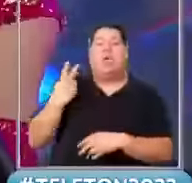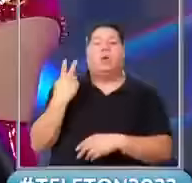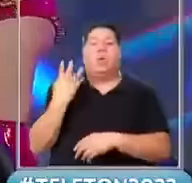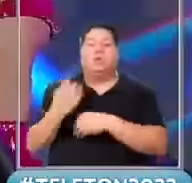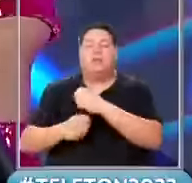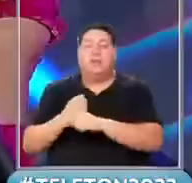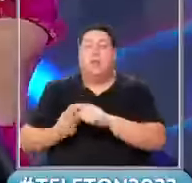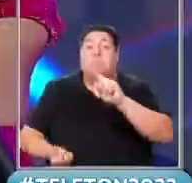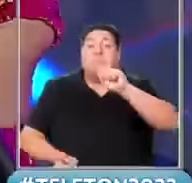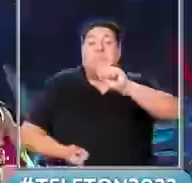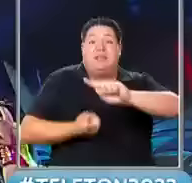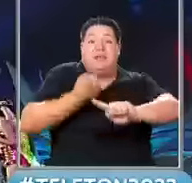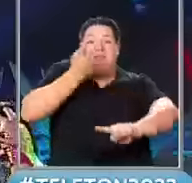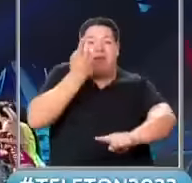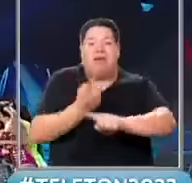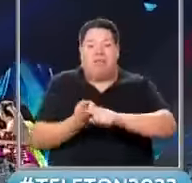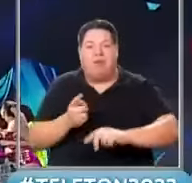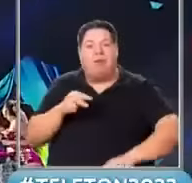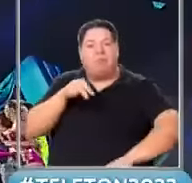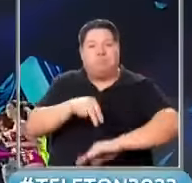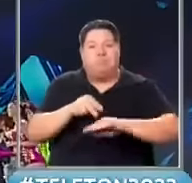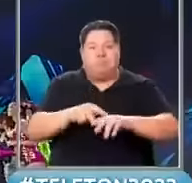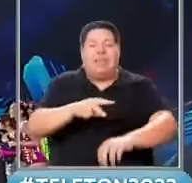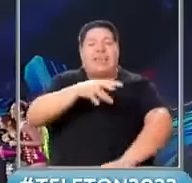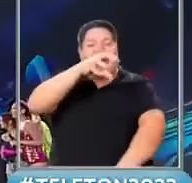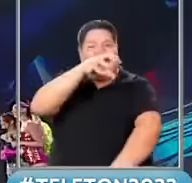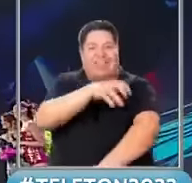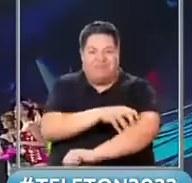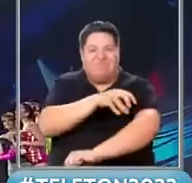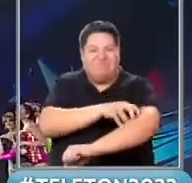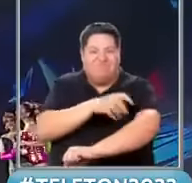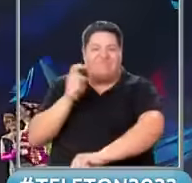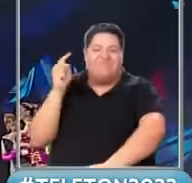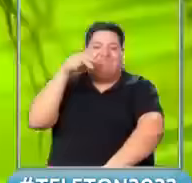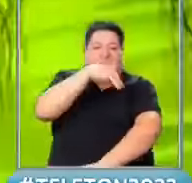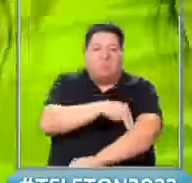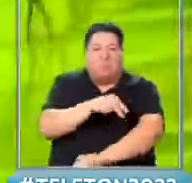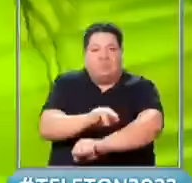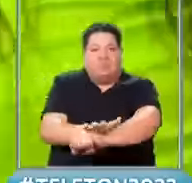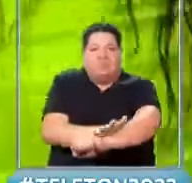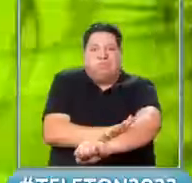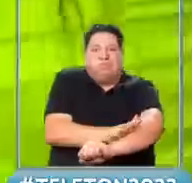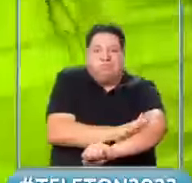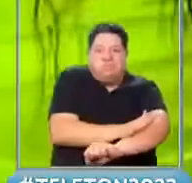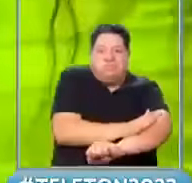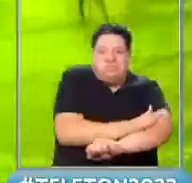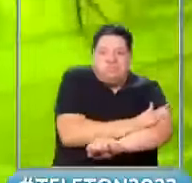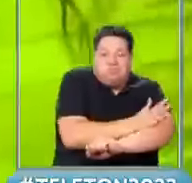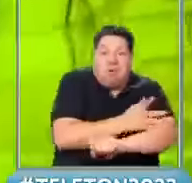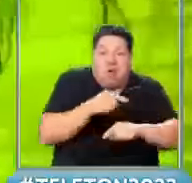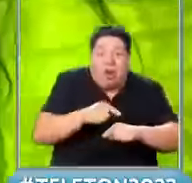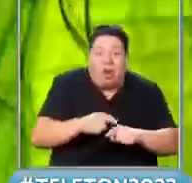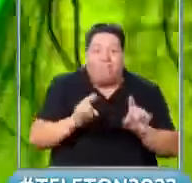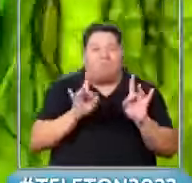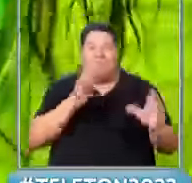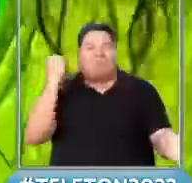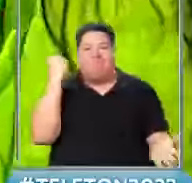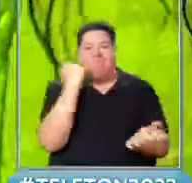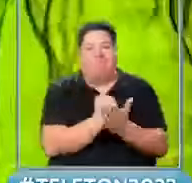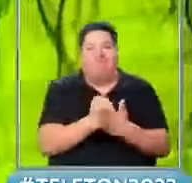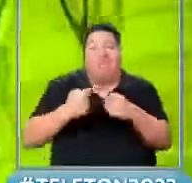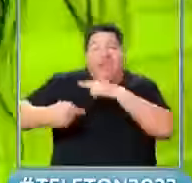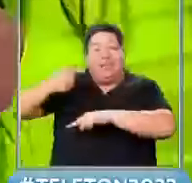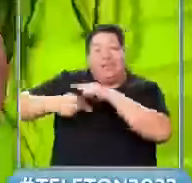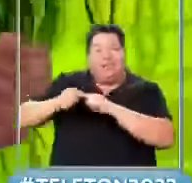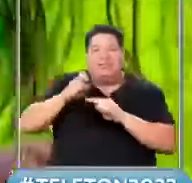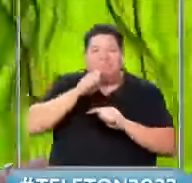primera vez esta historia se está escribiendo en regiones. Se siente una emoción muy grande porque hoy se escribe una historia que tiene que